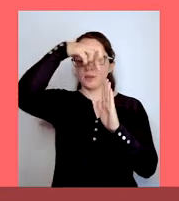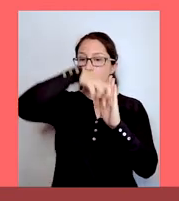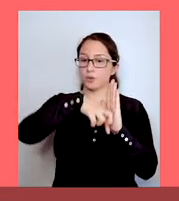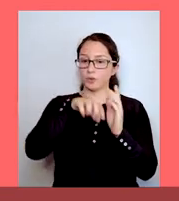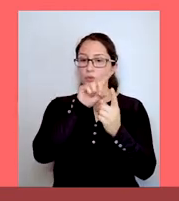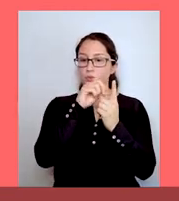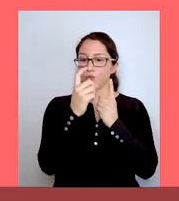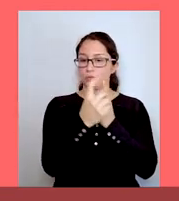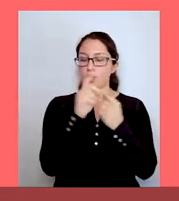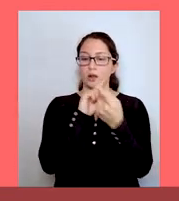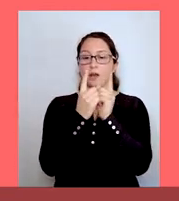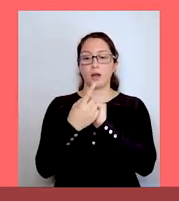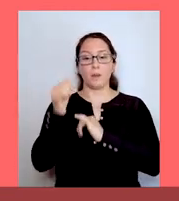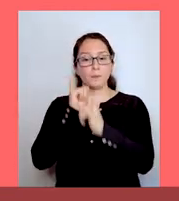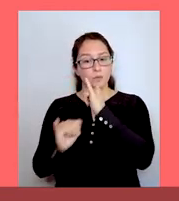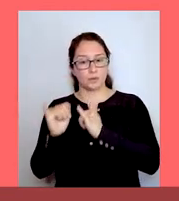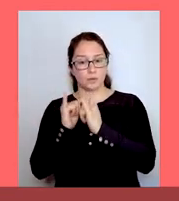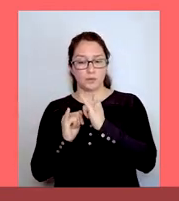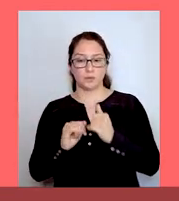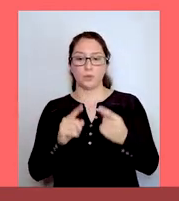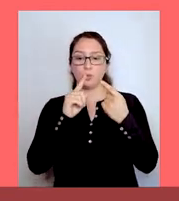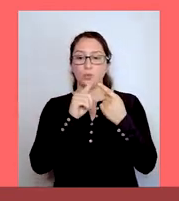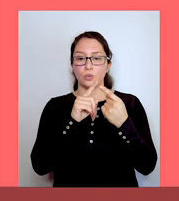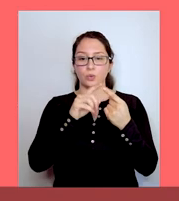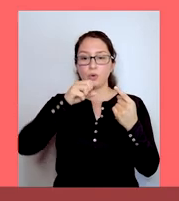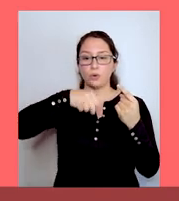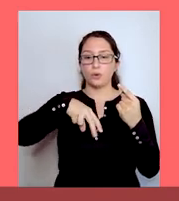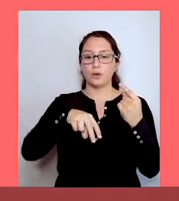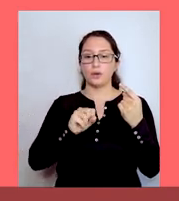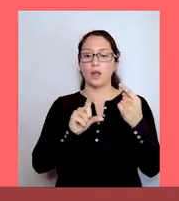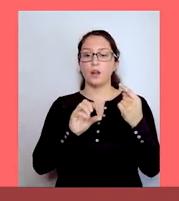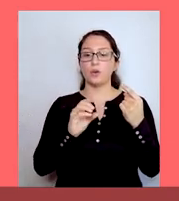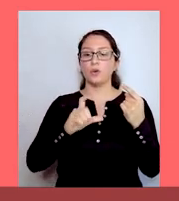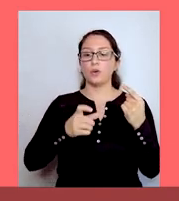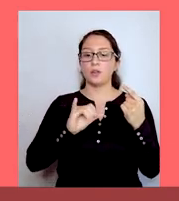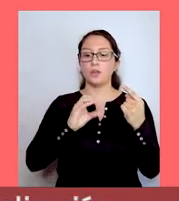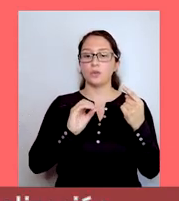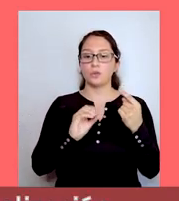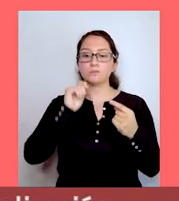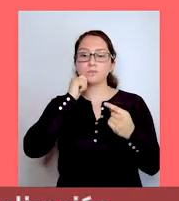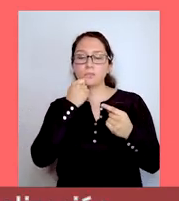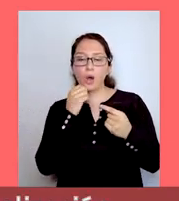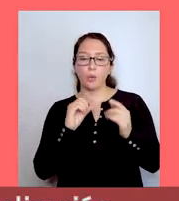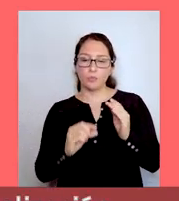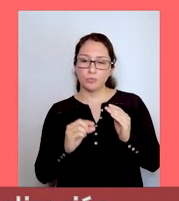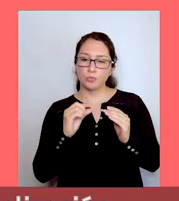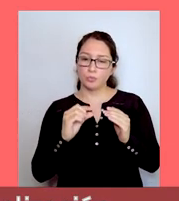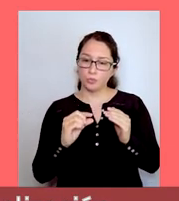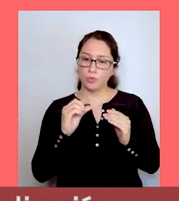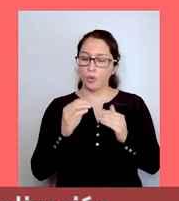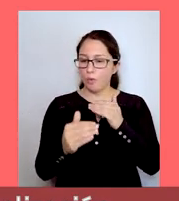de evolución de transformación digital para los proyectos culturales. 1. Analógico. Iniciativas que cuenten